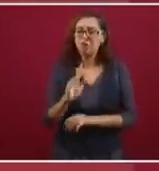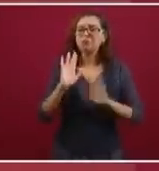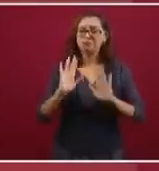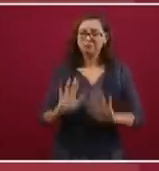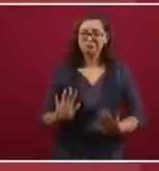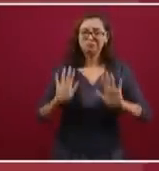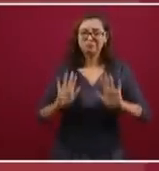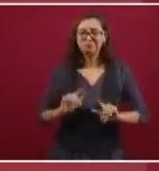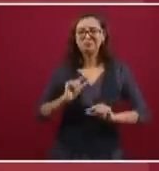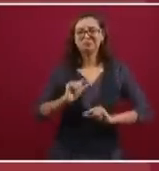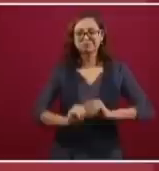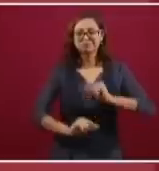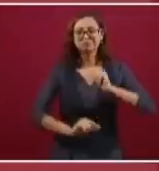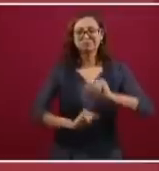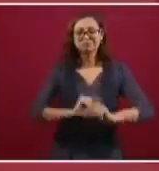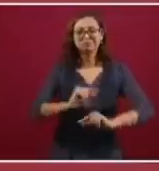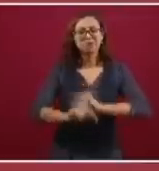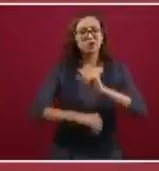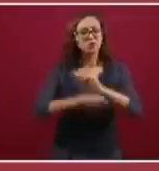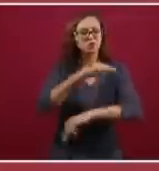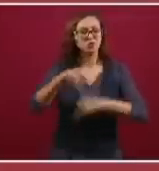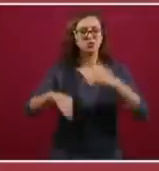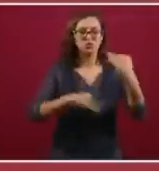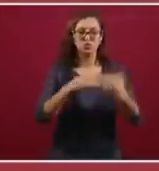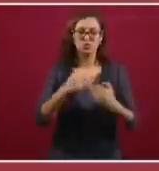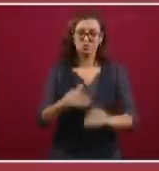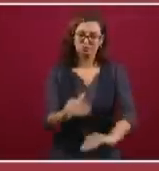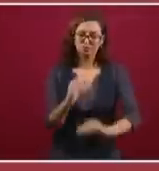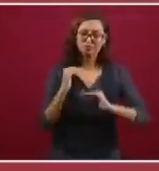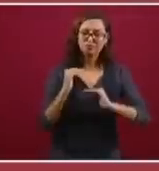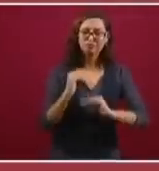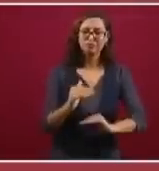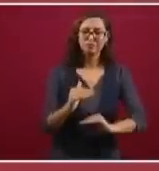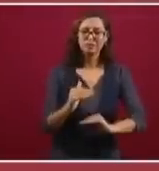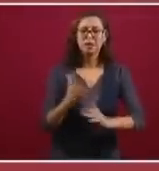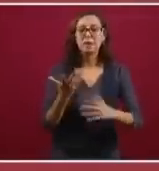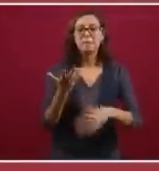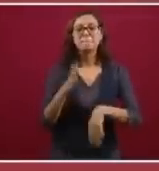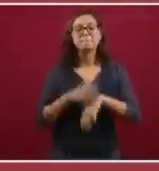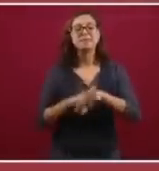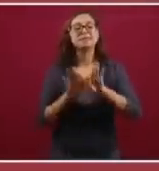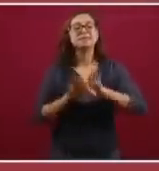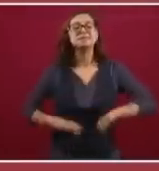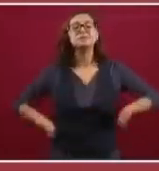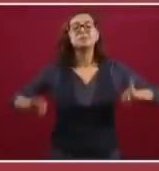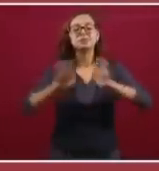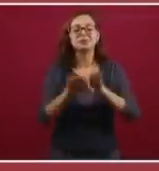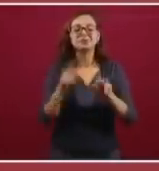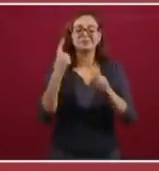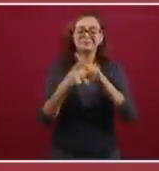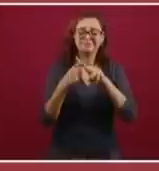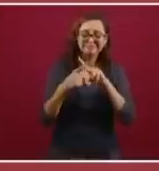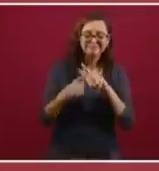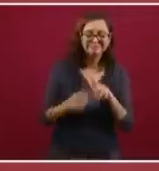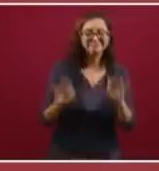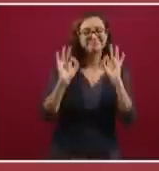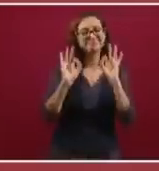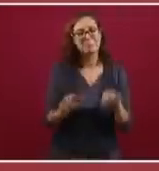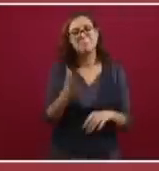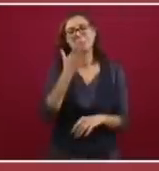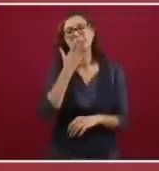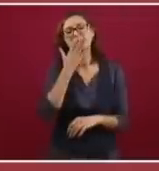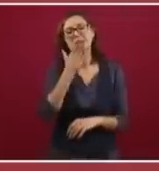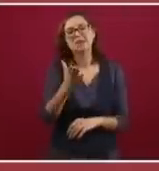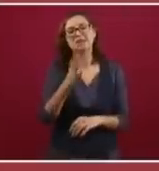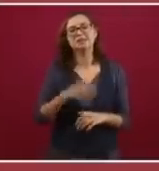tiene su límite. Lo importante es que salió muy bien. Imagínense que